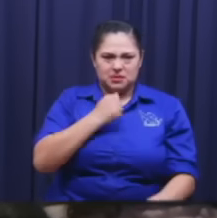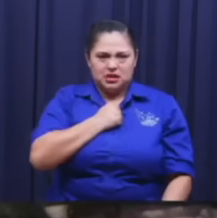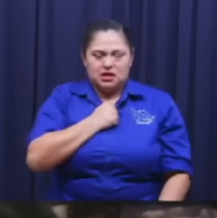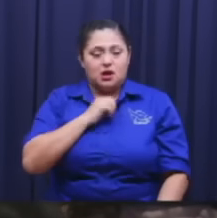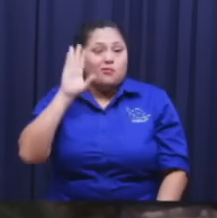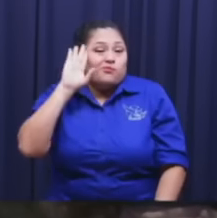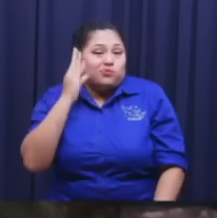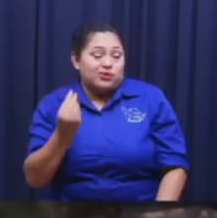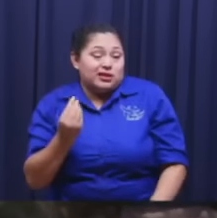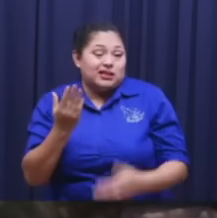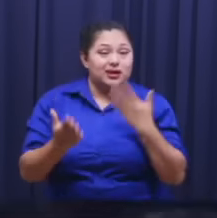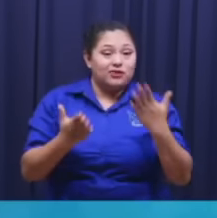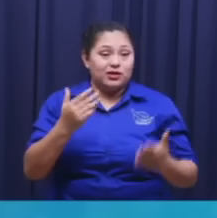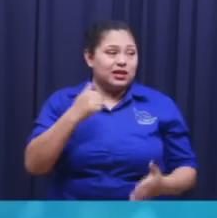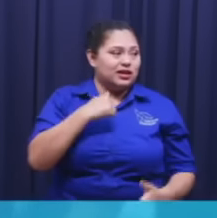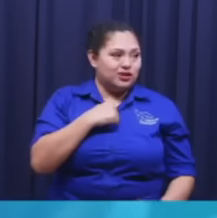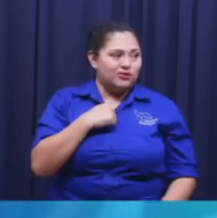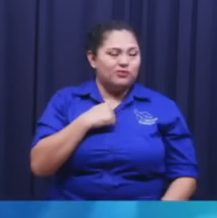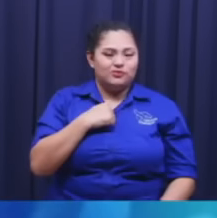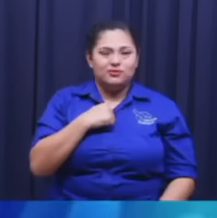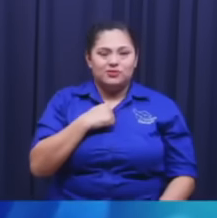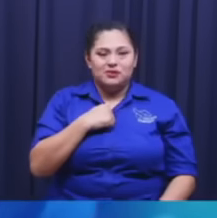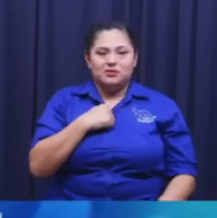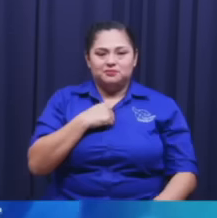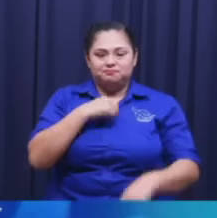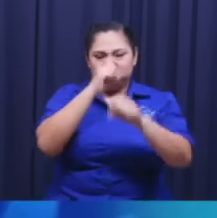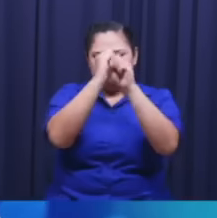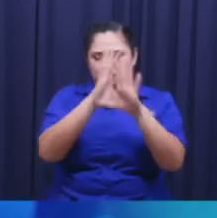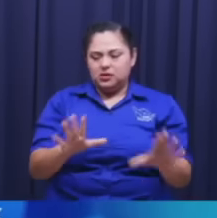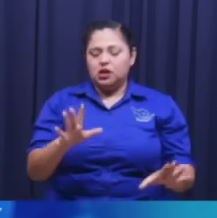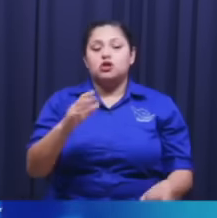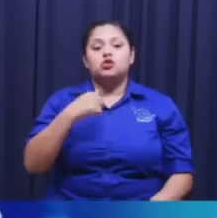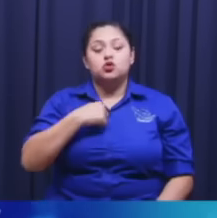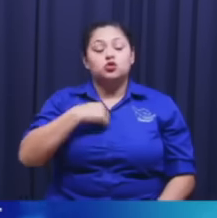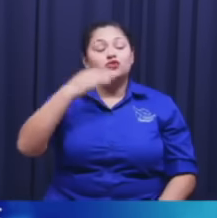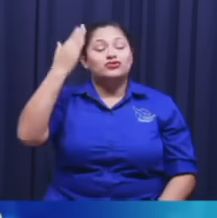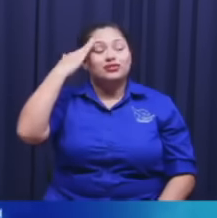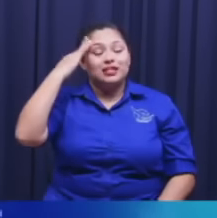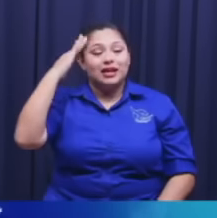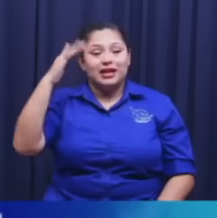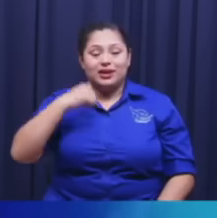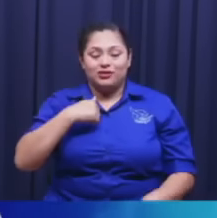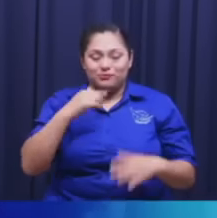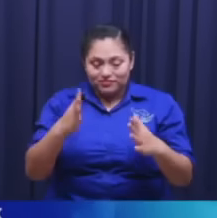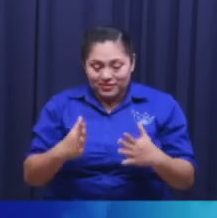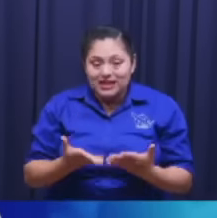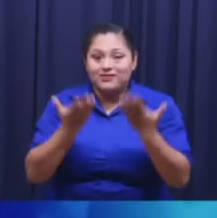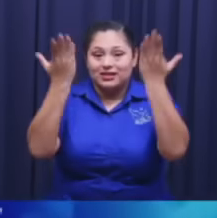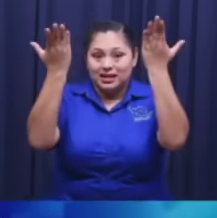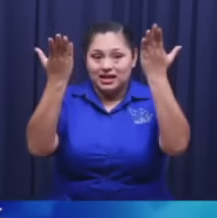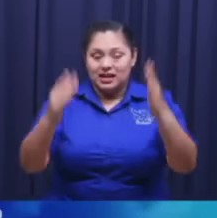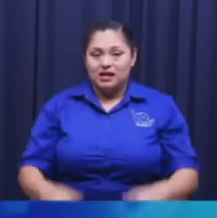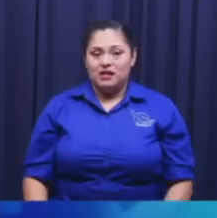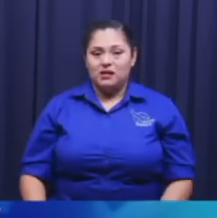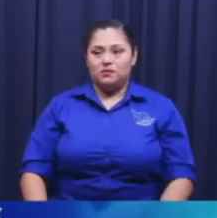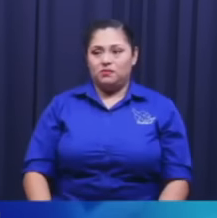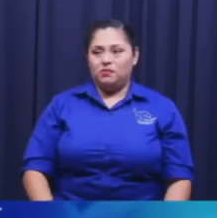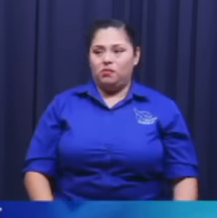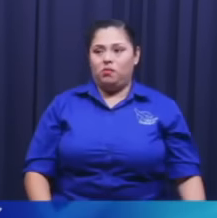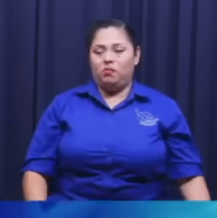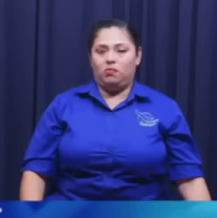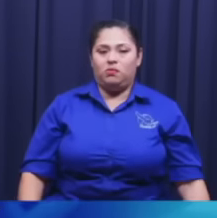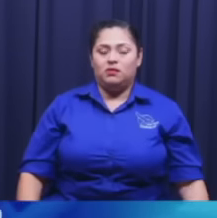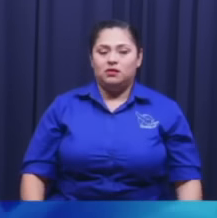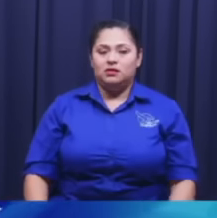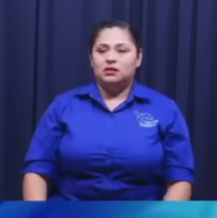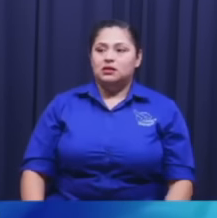porque aunque caí, sé que me levantaré. La indignación del